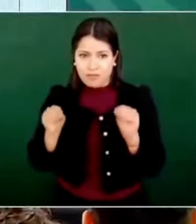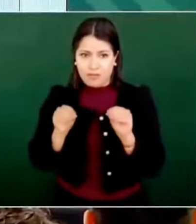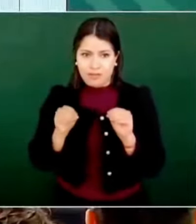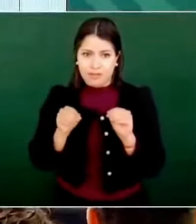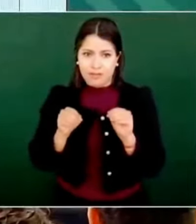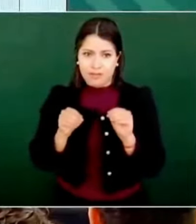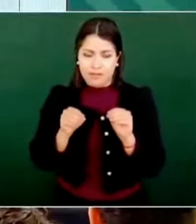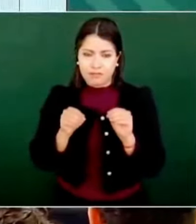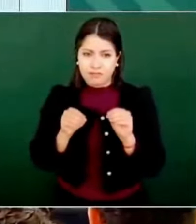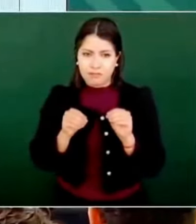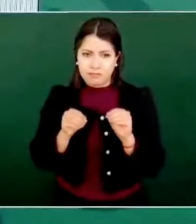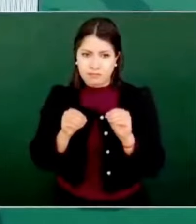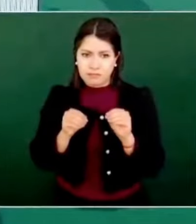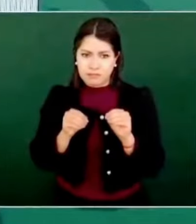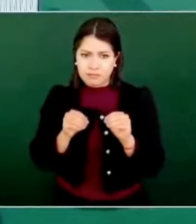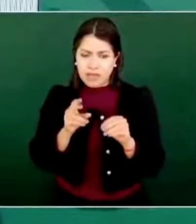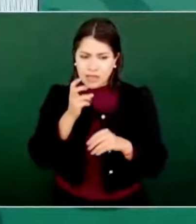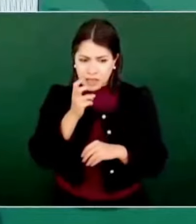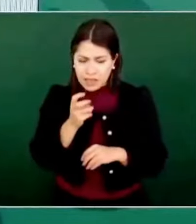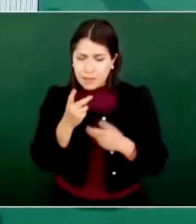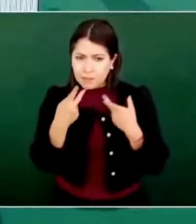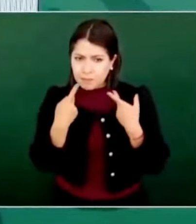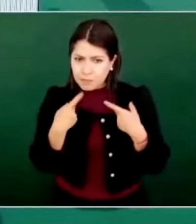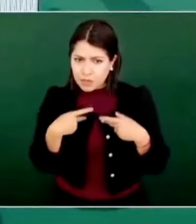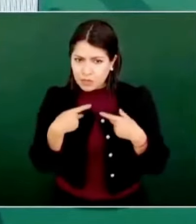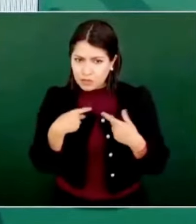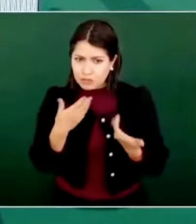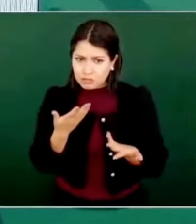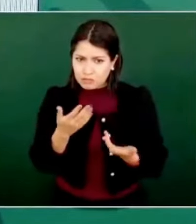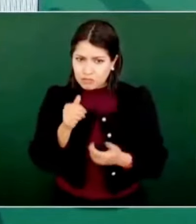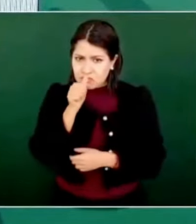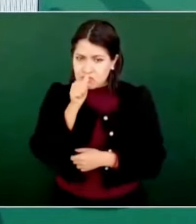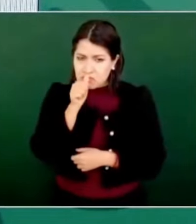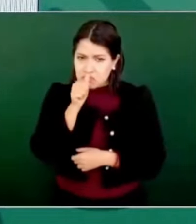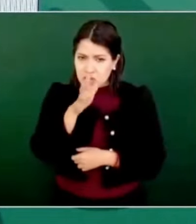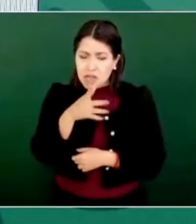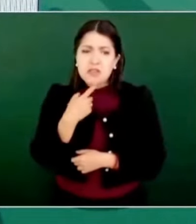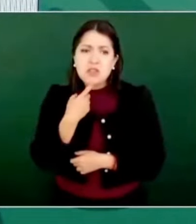y presentan una denuncia